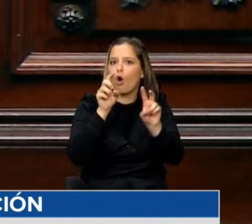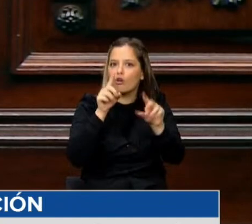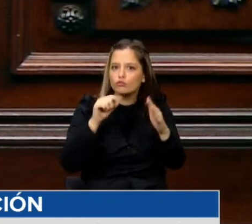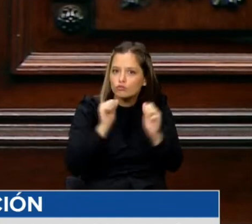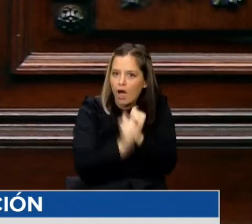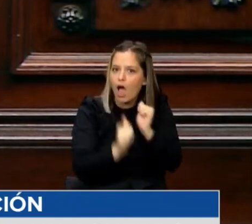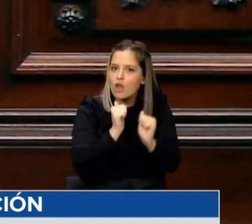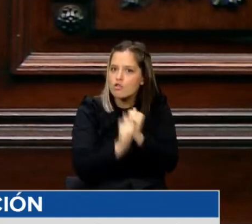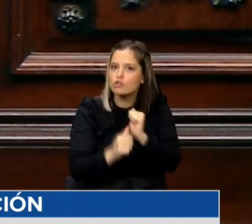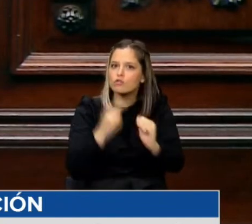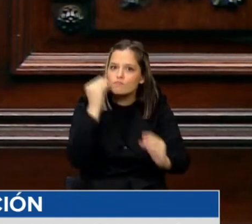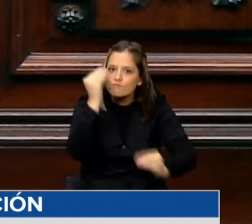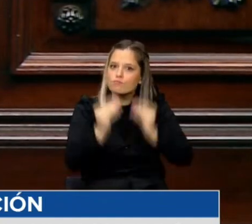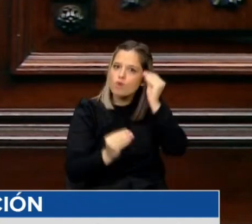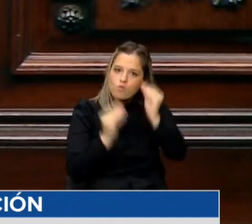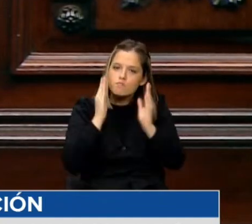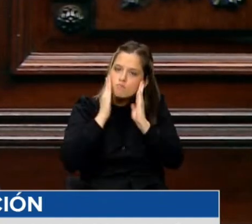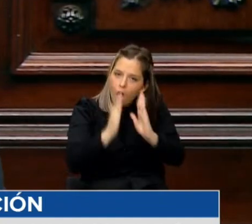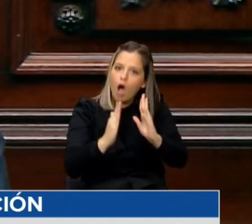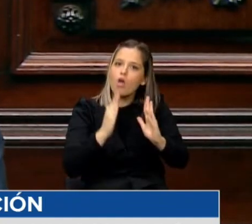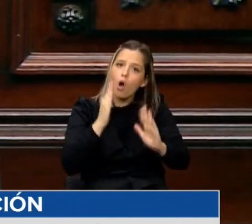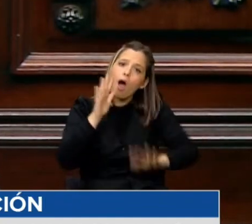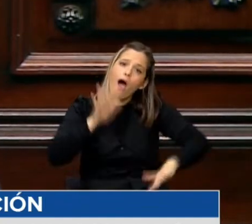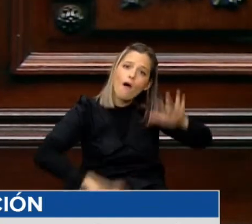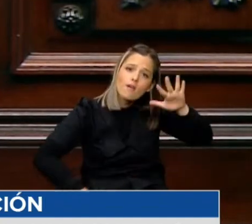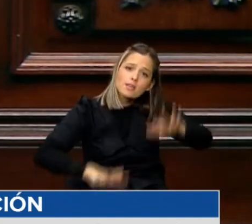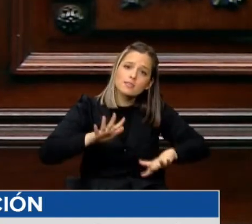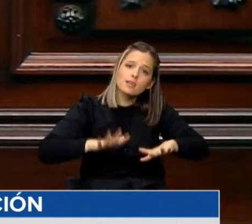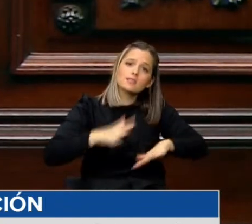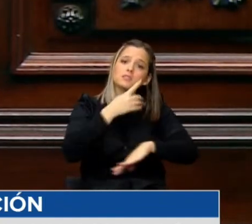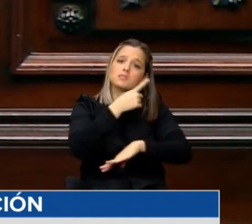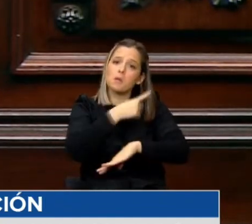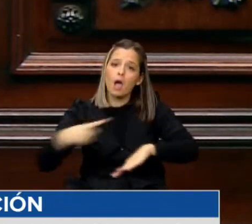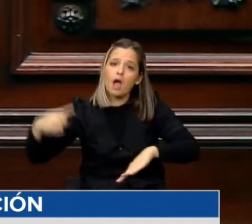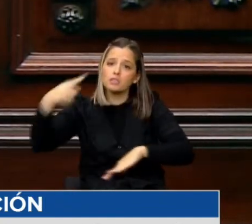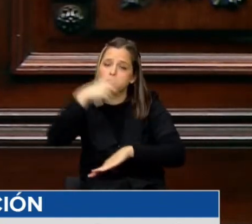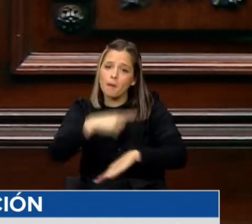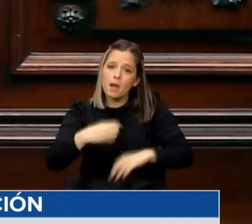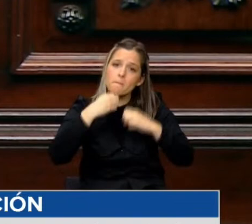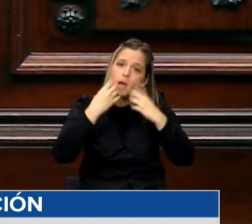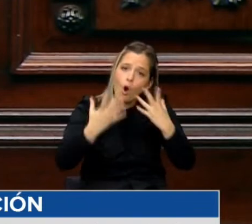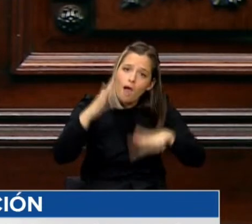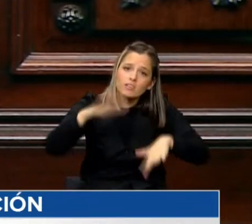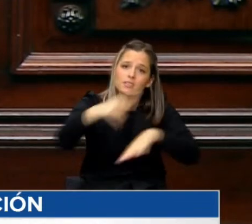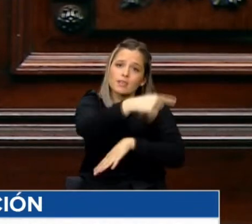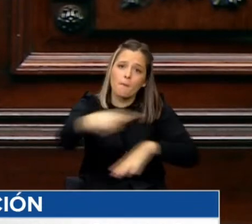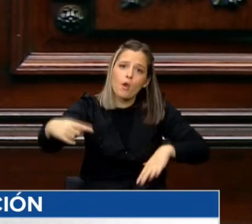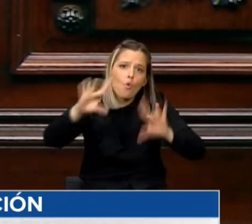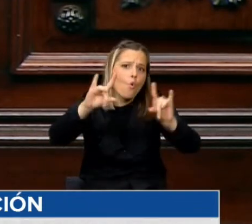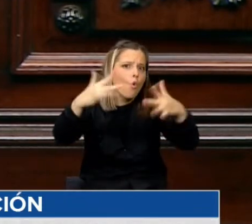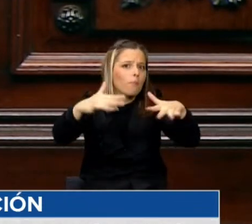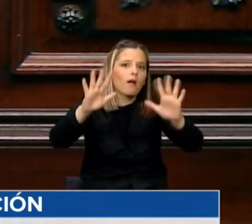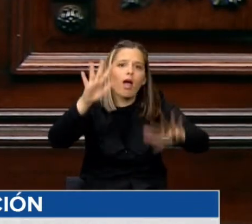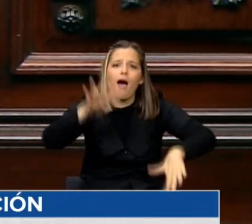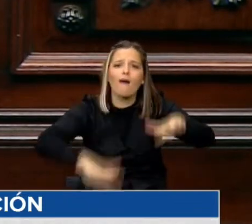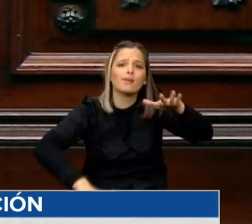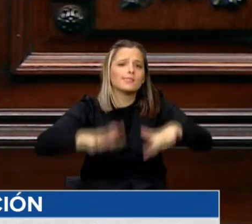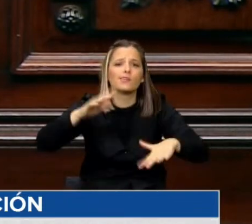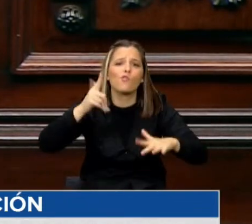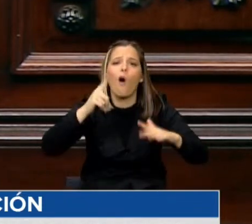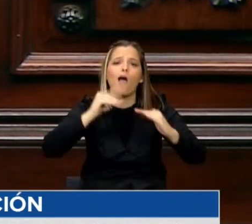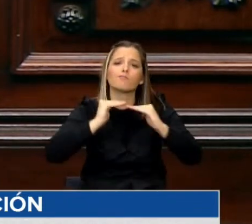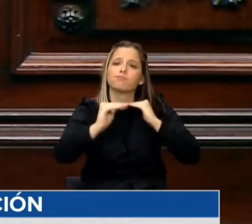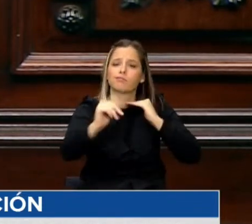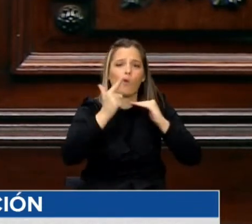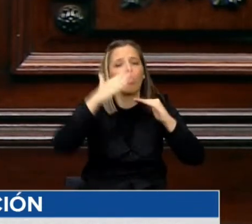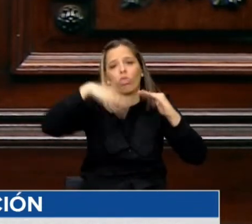tenemos semanas mejores y tenemos semanas más complicadas. Y esto lo puedo dialogar con